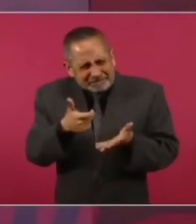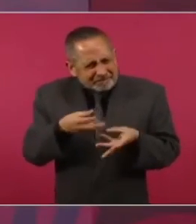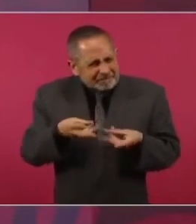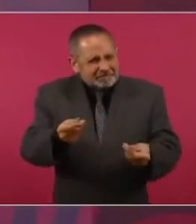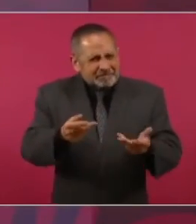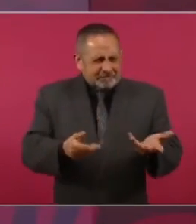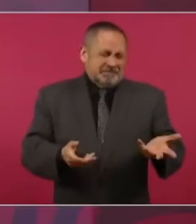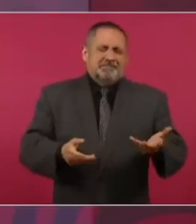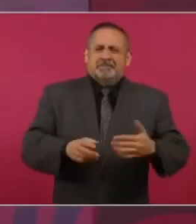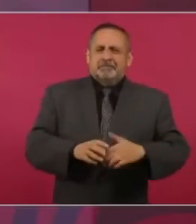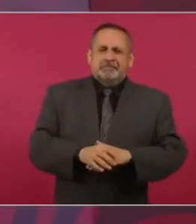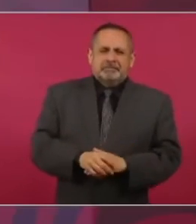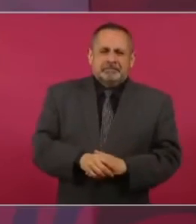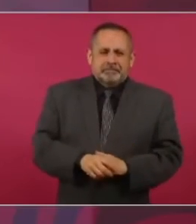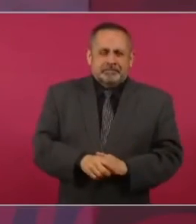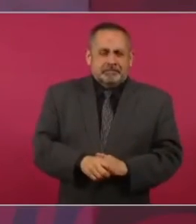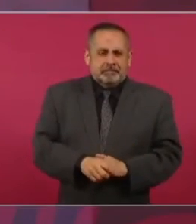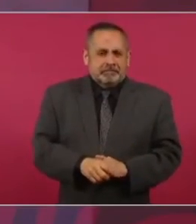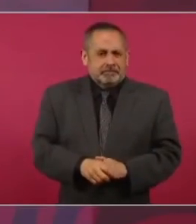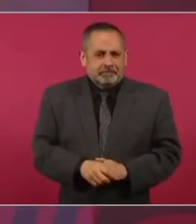Claro, o sea,